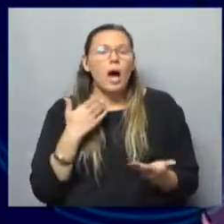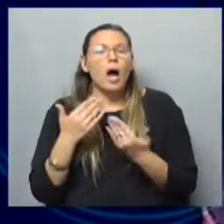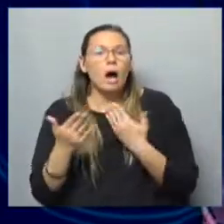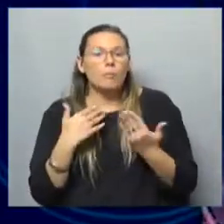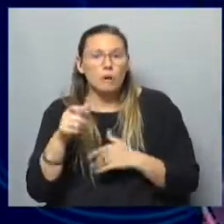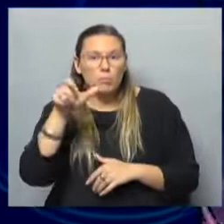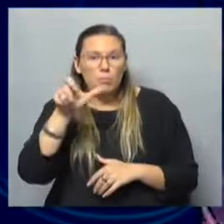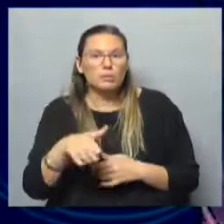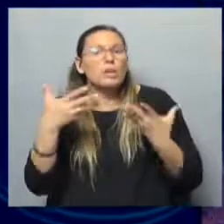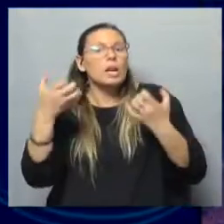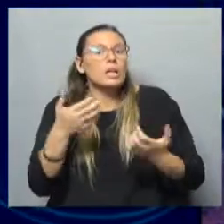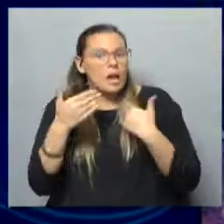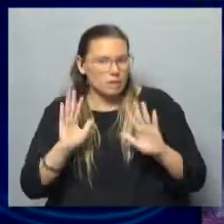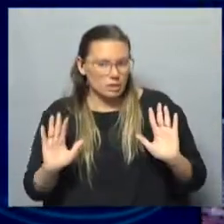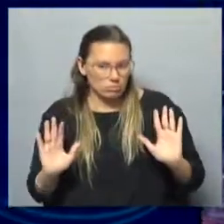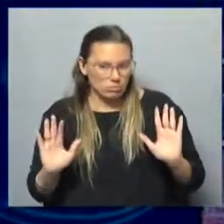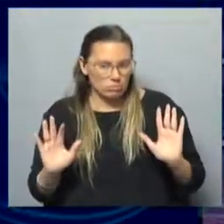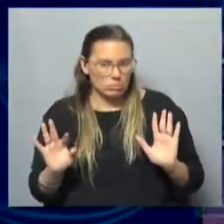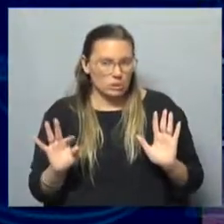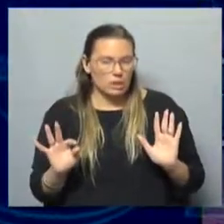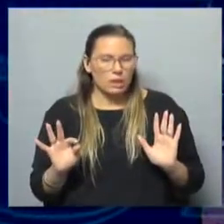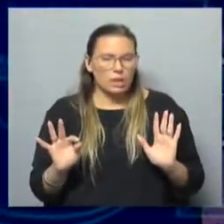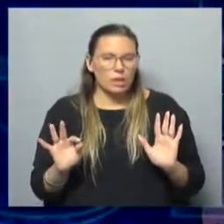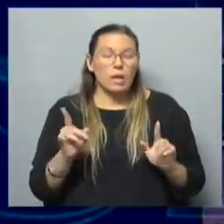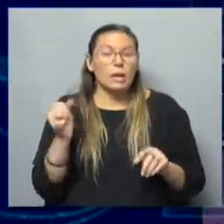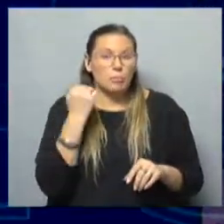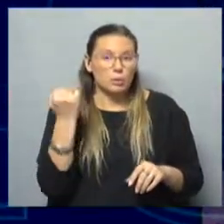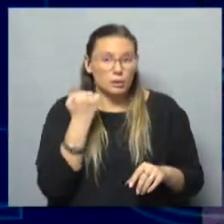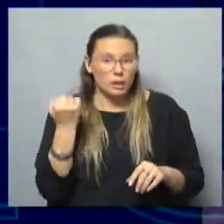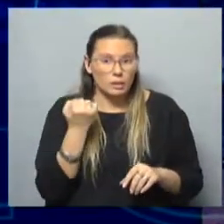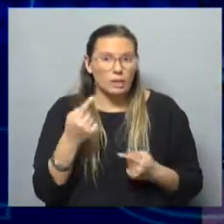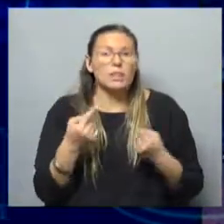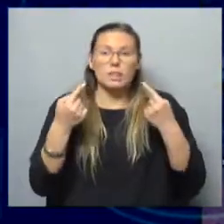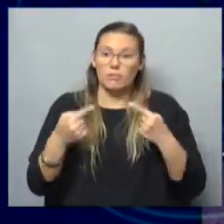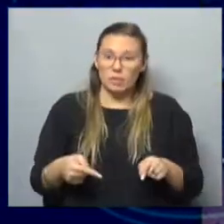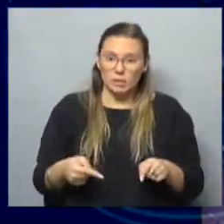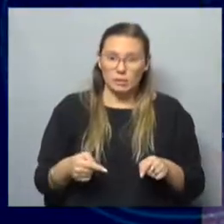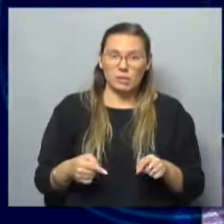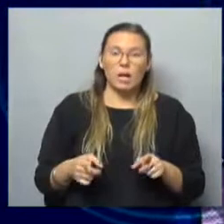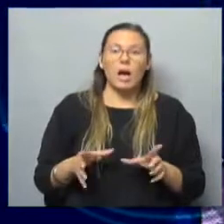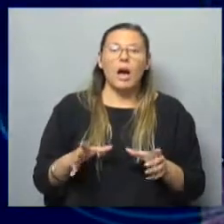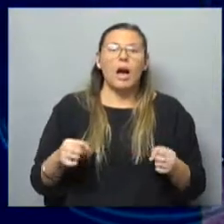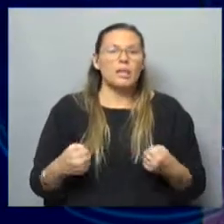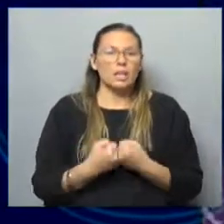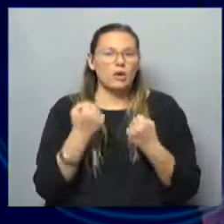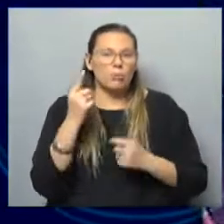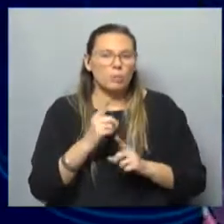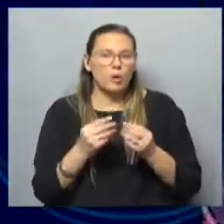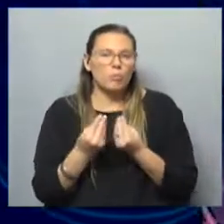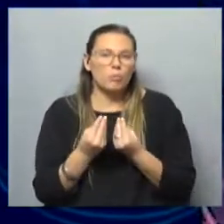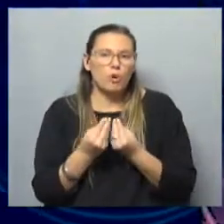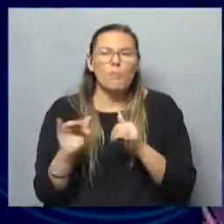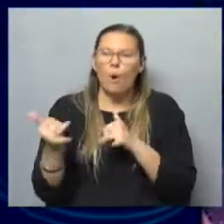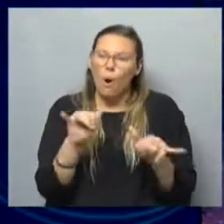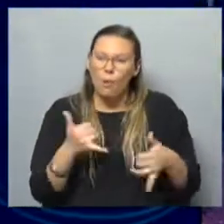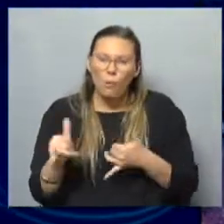con alguien que quiera conversar. Una cosa, bueno, Kiko, sí. Perdón, como diferencial, porque ahora hay mucha impro y a veces hay como mucho